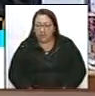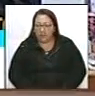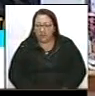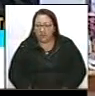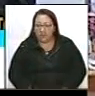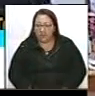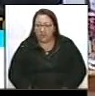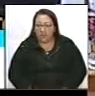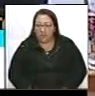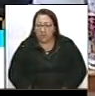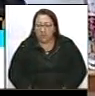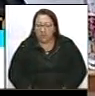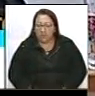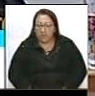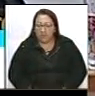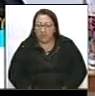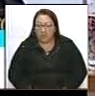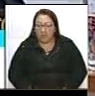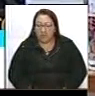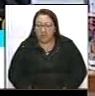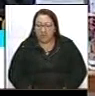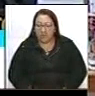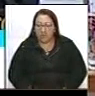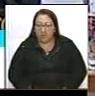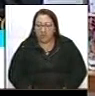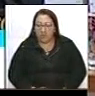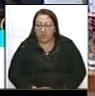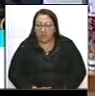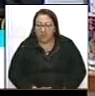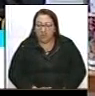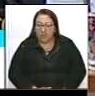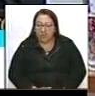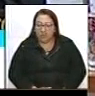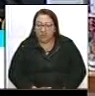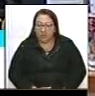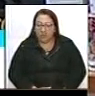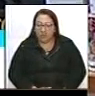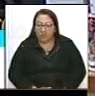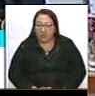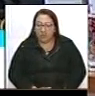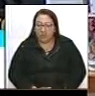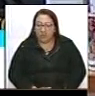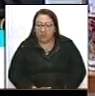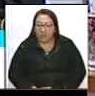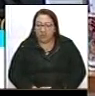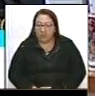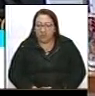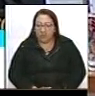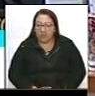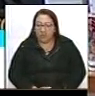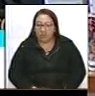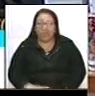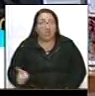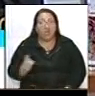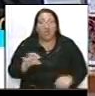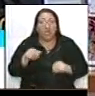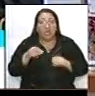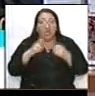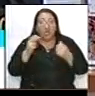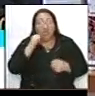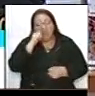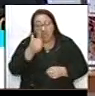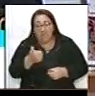mejore, como seguramente todos ustedes quieren lo mismo. Pero no nos prestemos a espectáculos y no hagamos de la reunión de